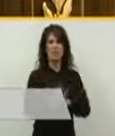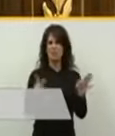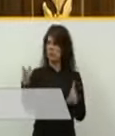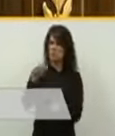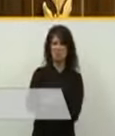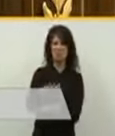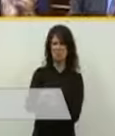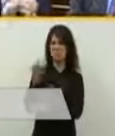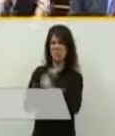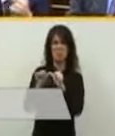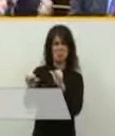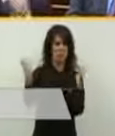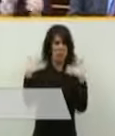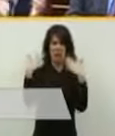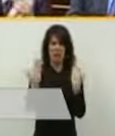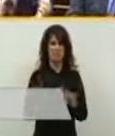problema.